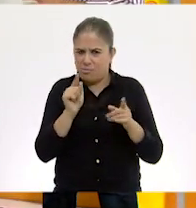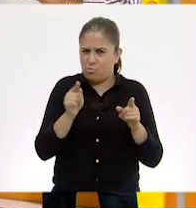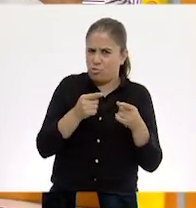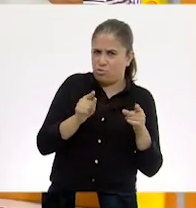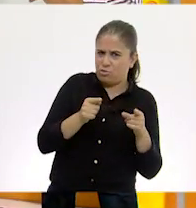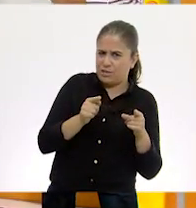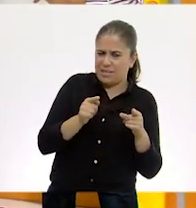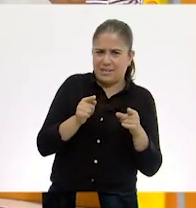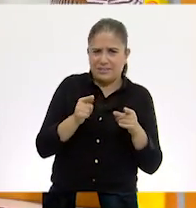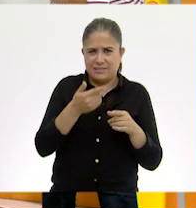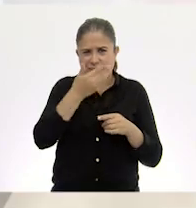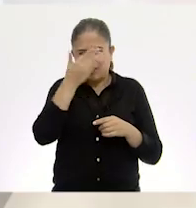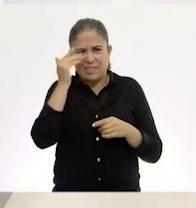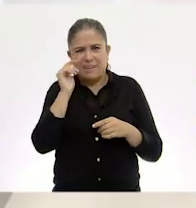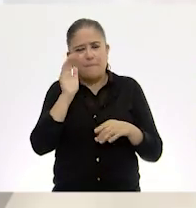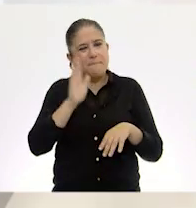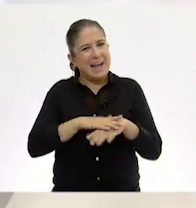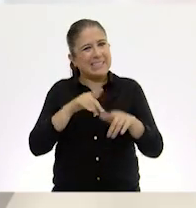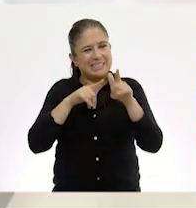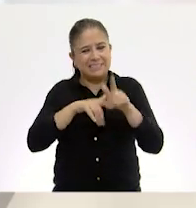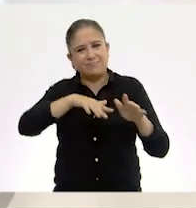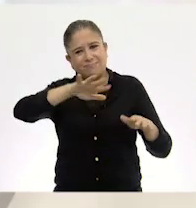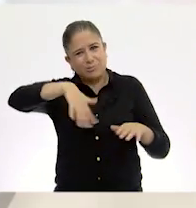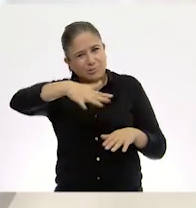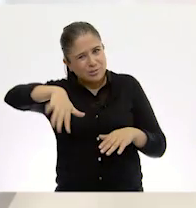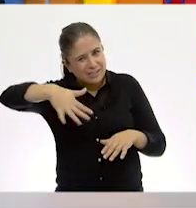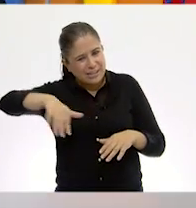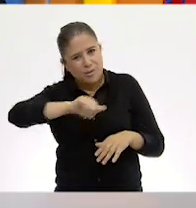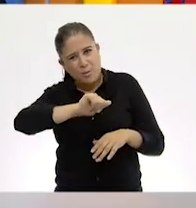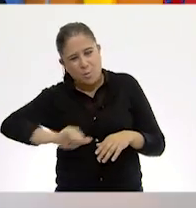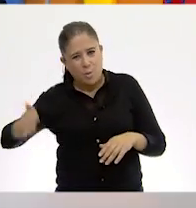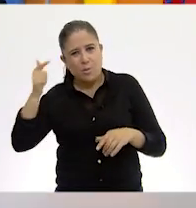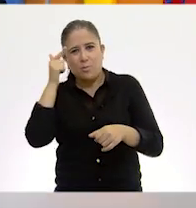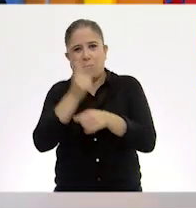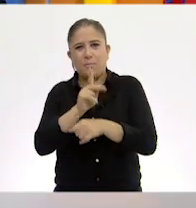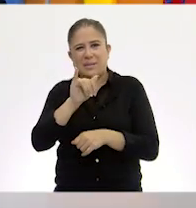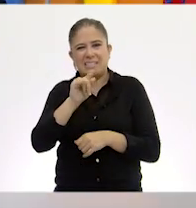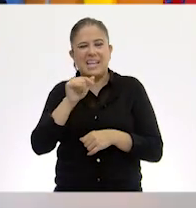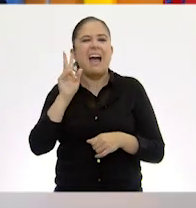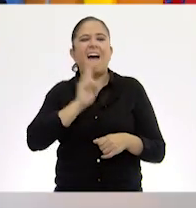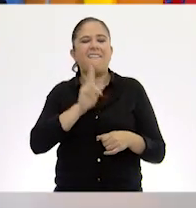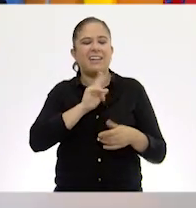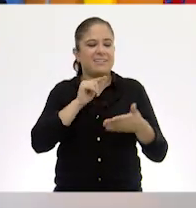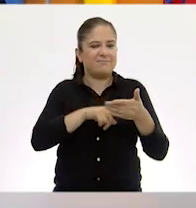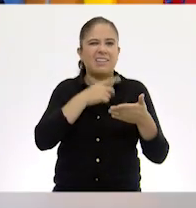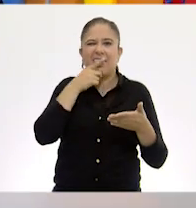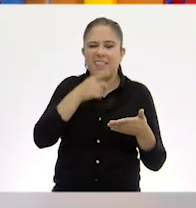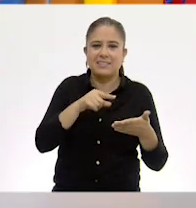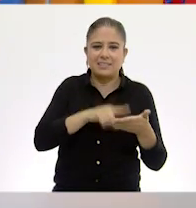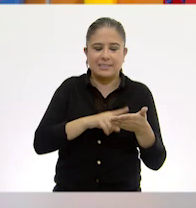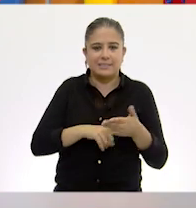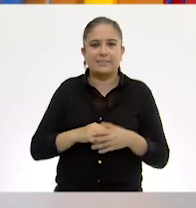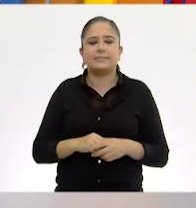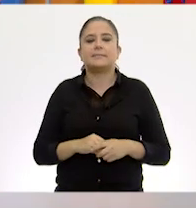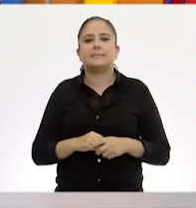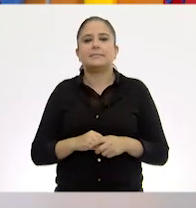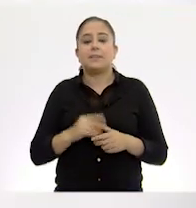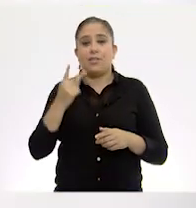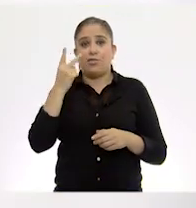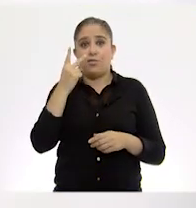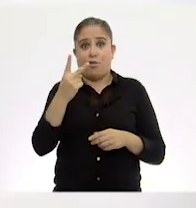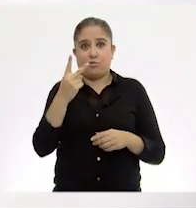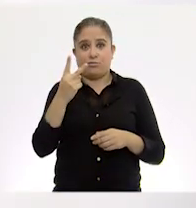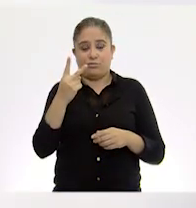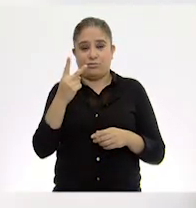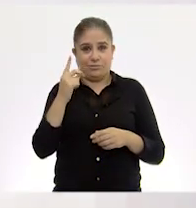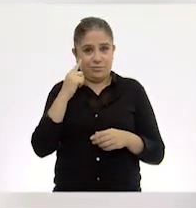es. Todavía no se forma algo. Tenemos que buscar más, creo. Hay que seguir buscando. ¿A dónde pistas nos manda ahora? A ver, vamos a ver. Pista número 2. Pongan